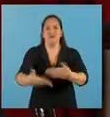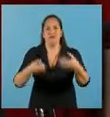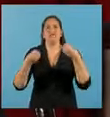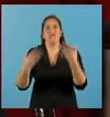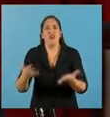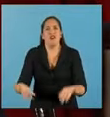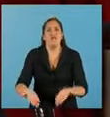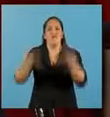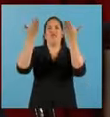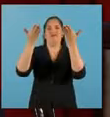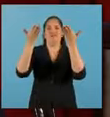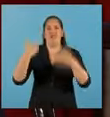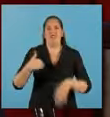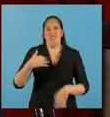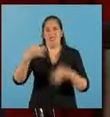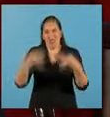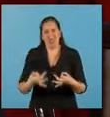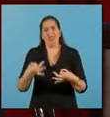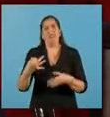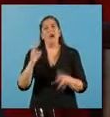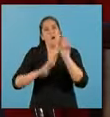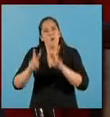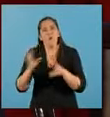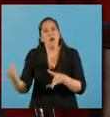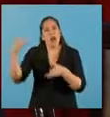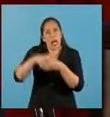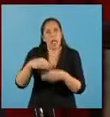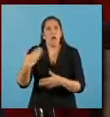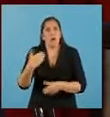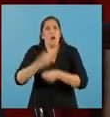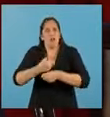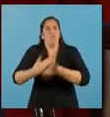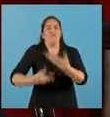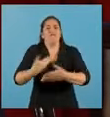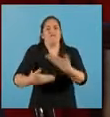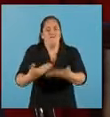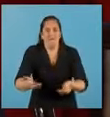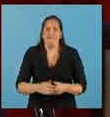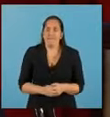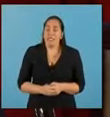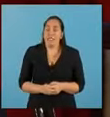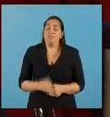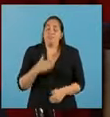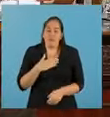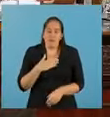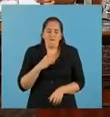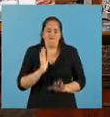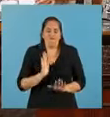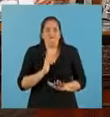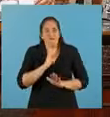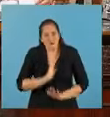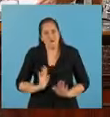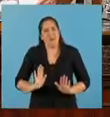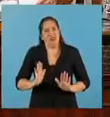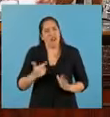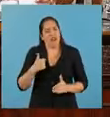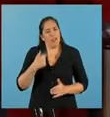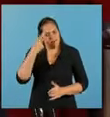desarrollo inclusivo y sostenible. Lo afirmo con humildad y también con profunda